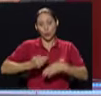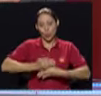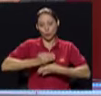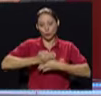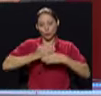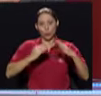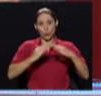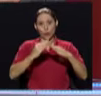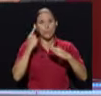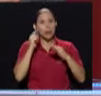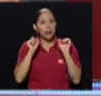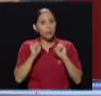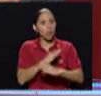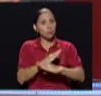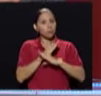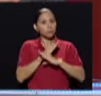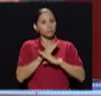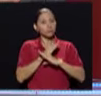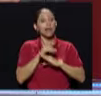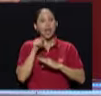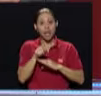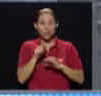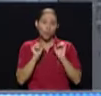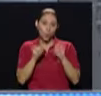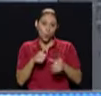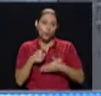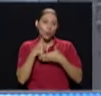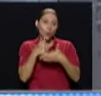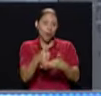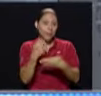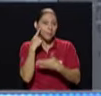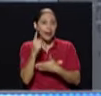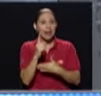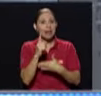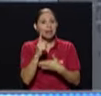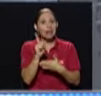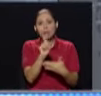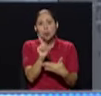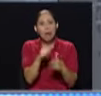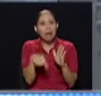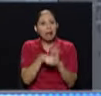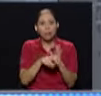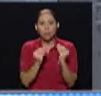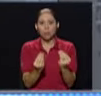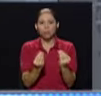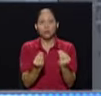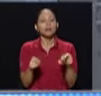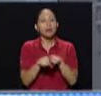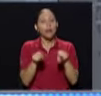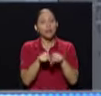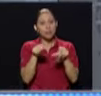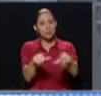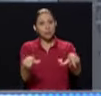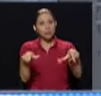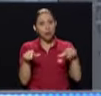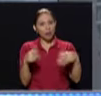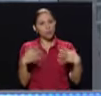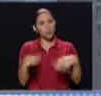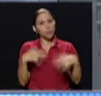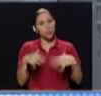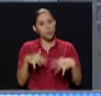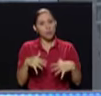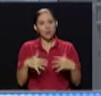respuesta ante un sísmico. Y eso pudo haber contribuido en gran parte a que el daño fuera tan poco, tampoco, sobre todo en una zona que ha tenido un auge